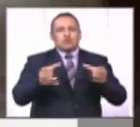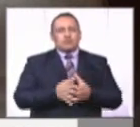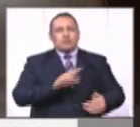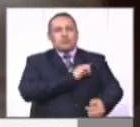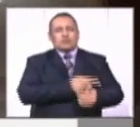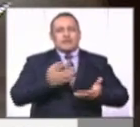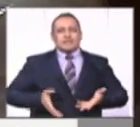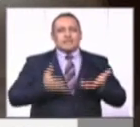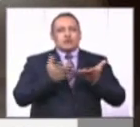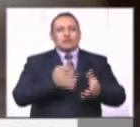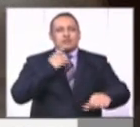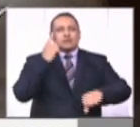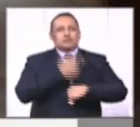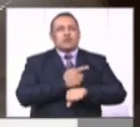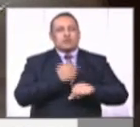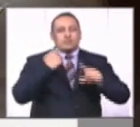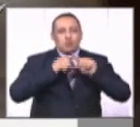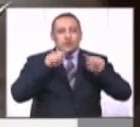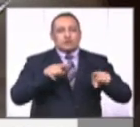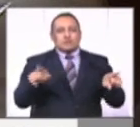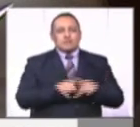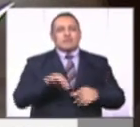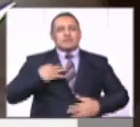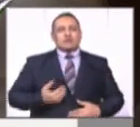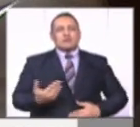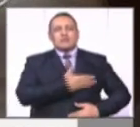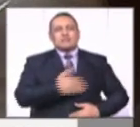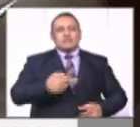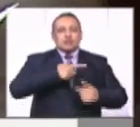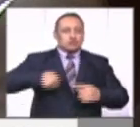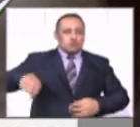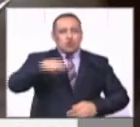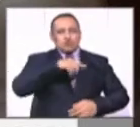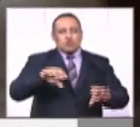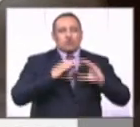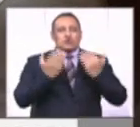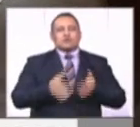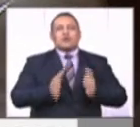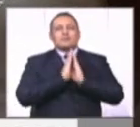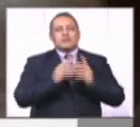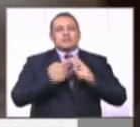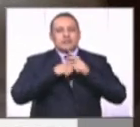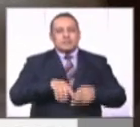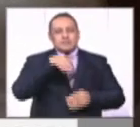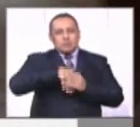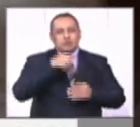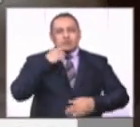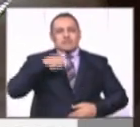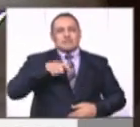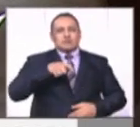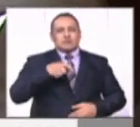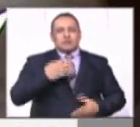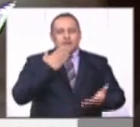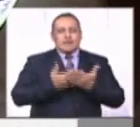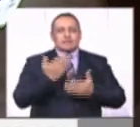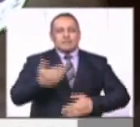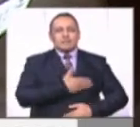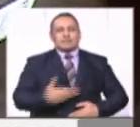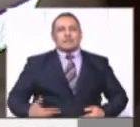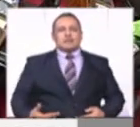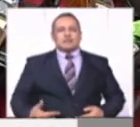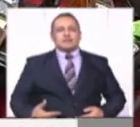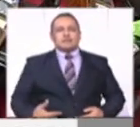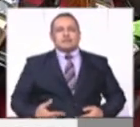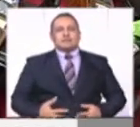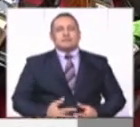confió al denunciado por tanto señor presidente señores colegas Solicito se proceda al voto correspondiente Gracias presidente